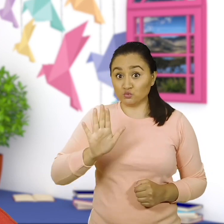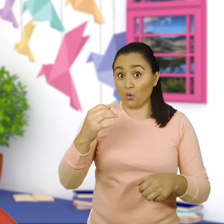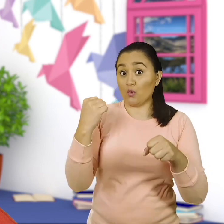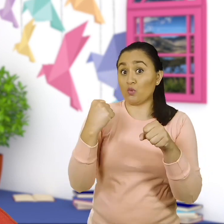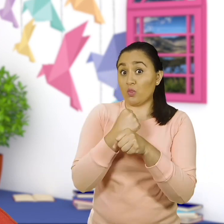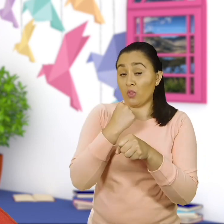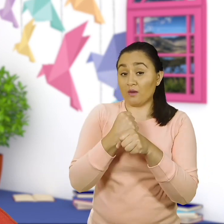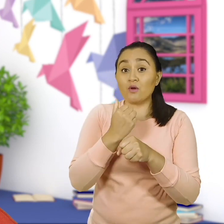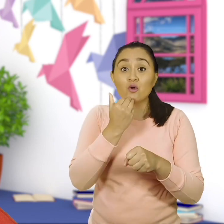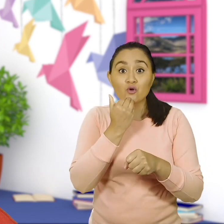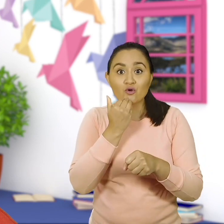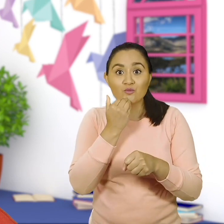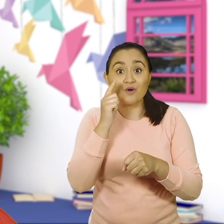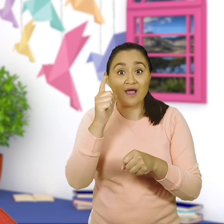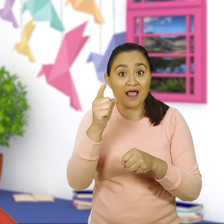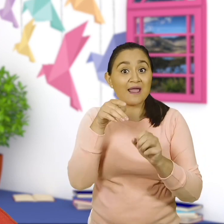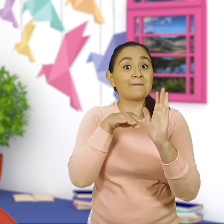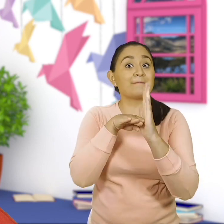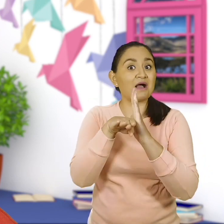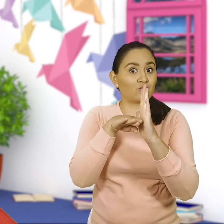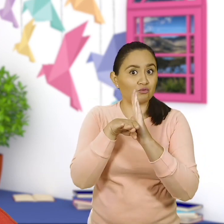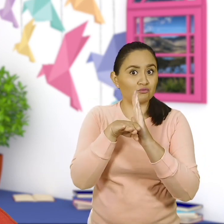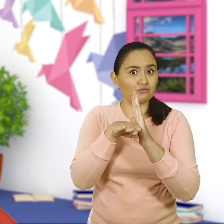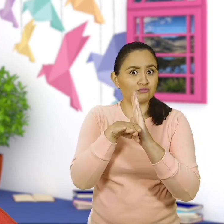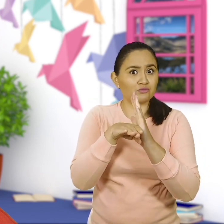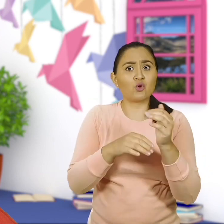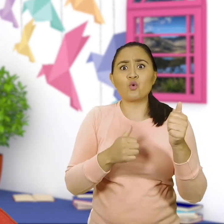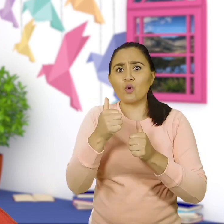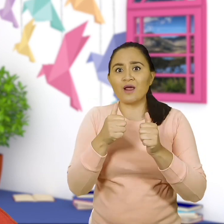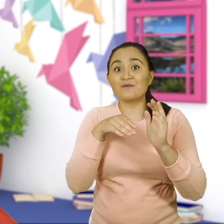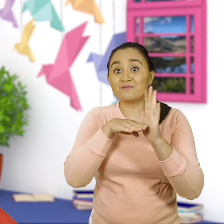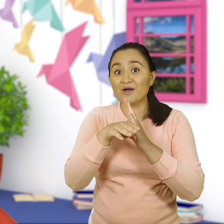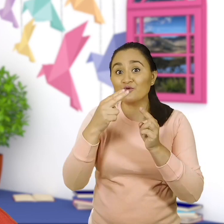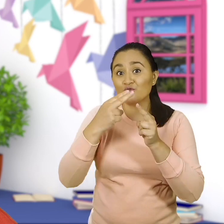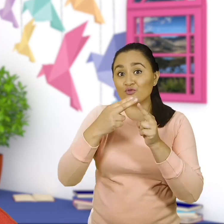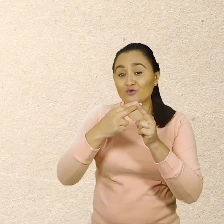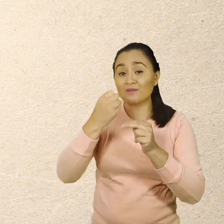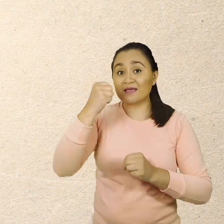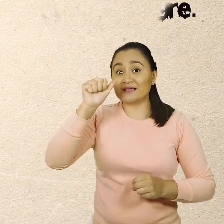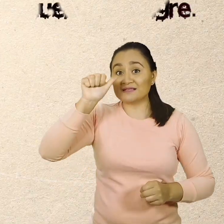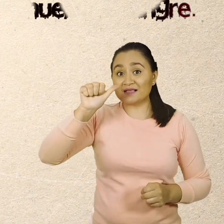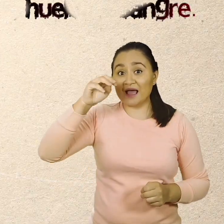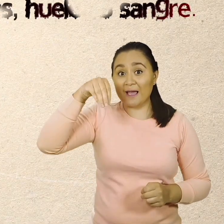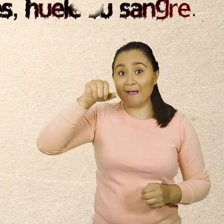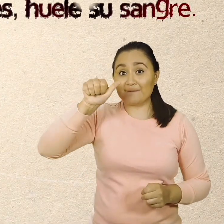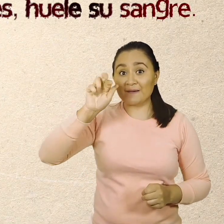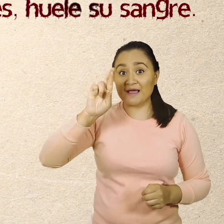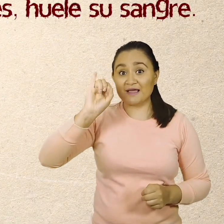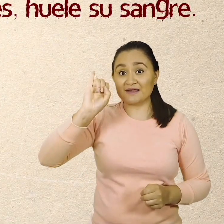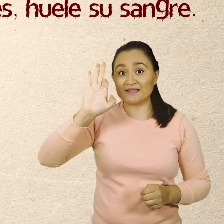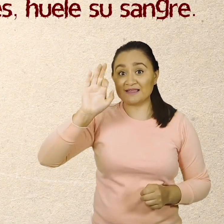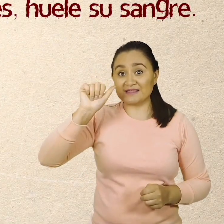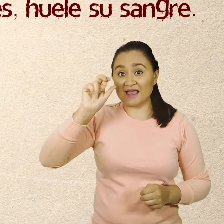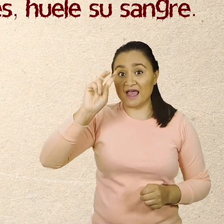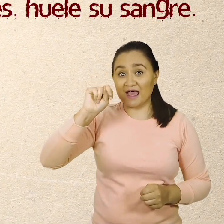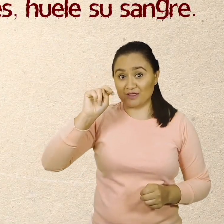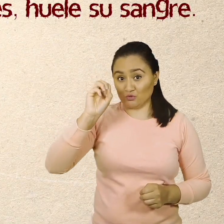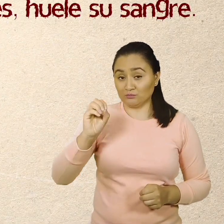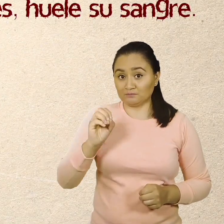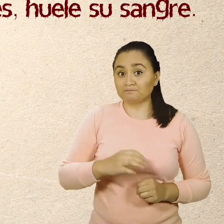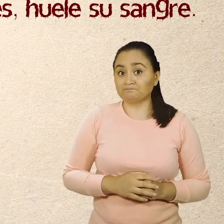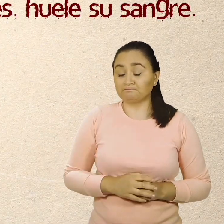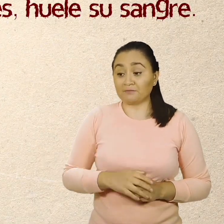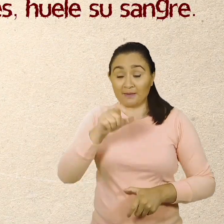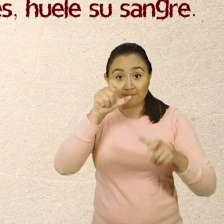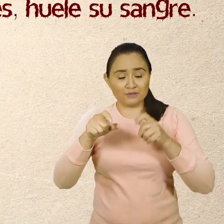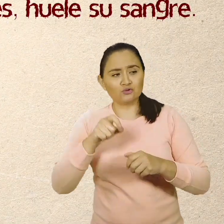un trabajo en el banco de la ciudad, el Banco Samaritano. Cuando los clientes lo buscan para que les dé un